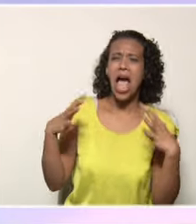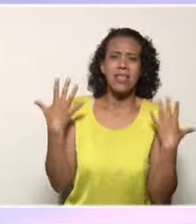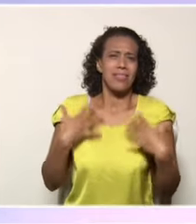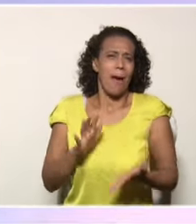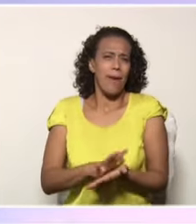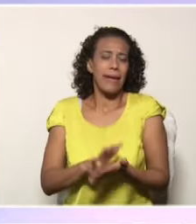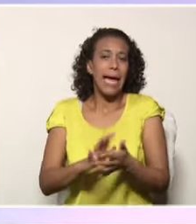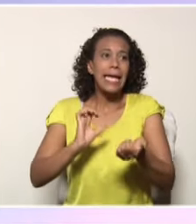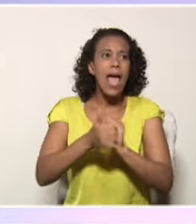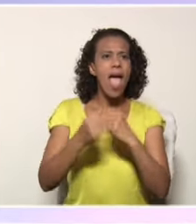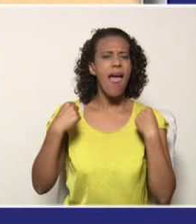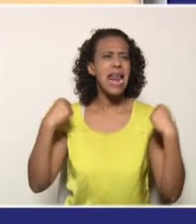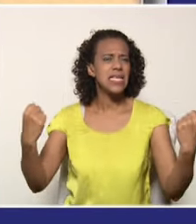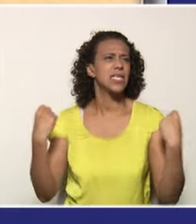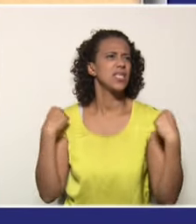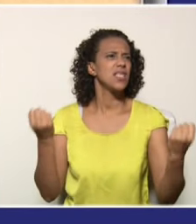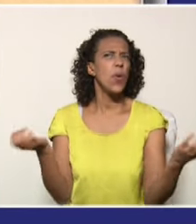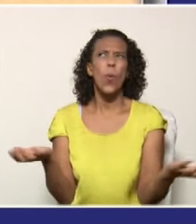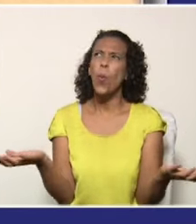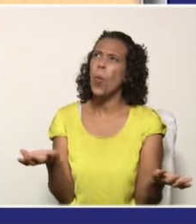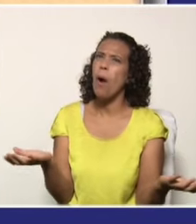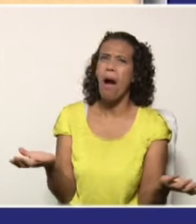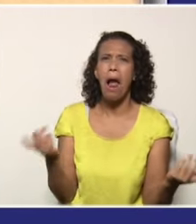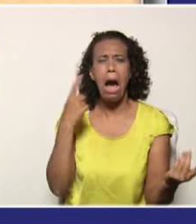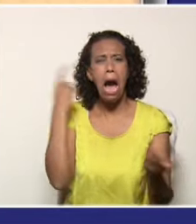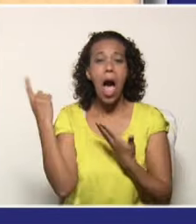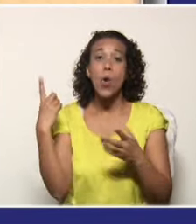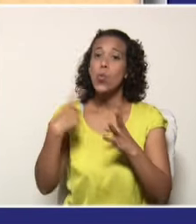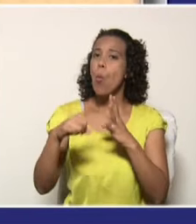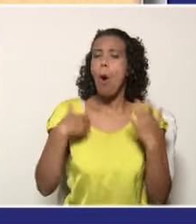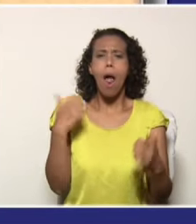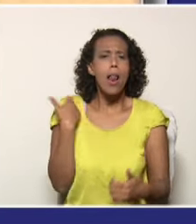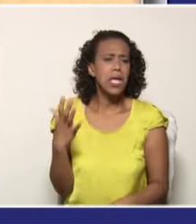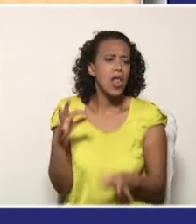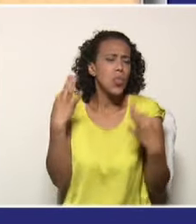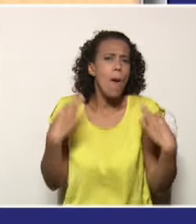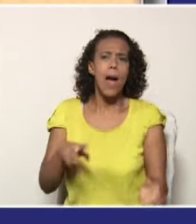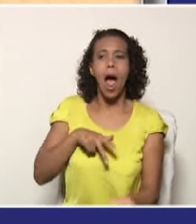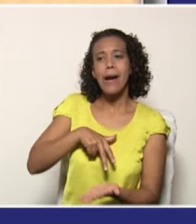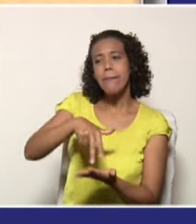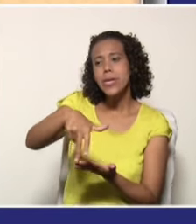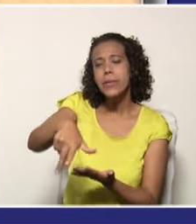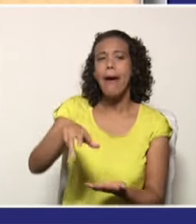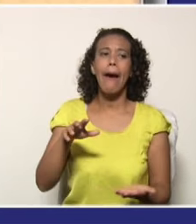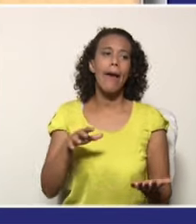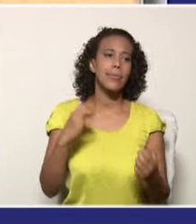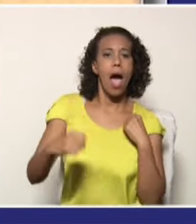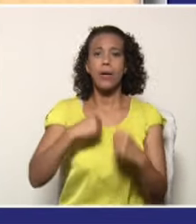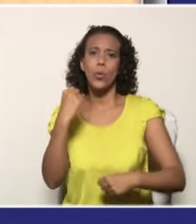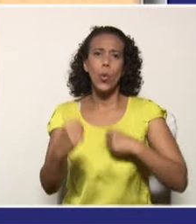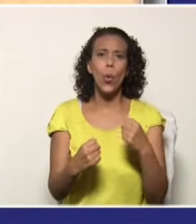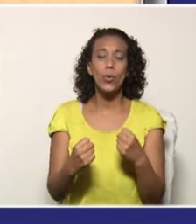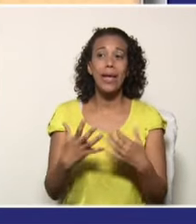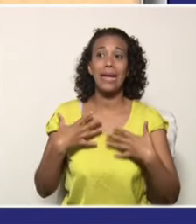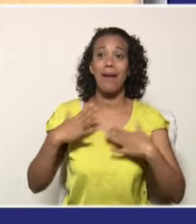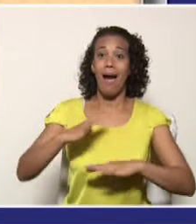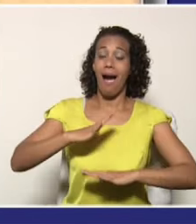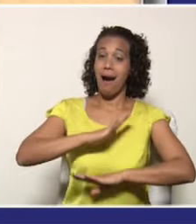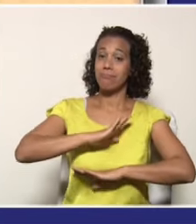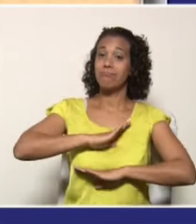físico. ¿Qué es el ejercicio físico? Se llama ejercicio físico a cualquier actividad física que mantiene y mejora la actitud